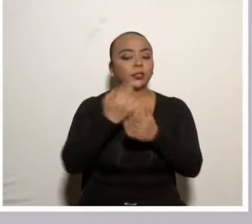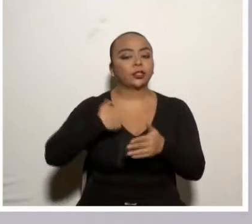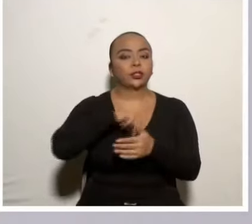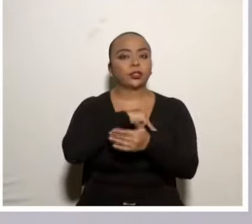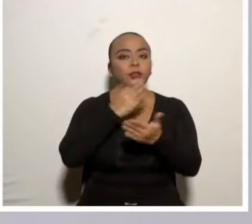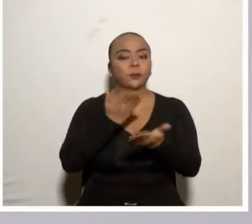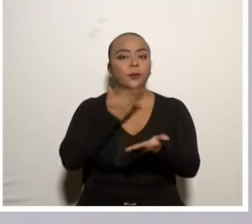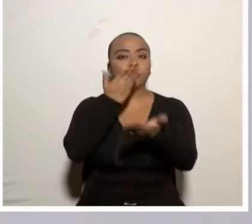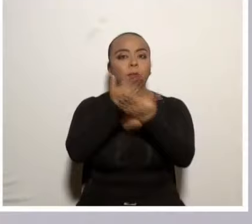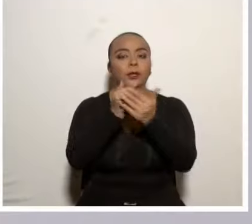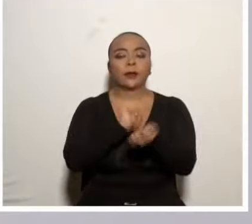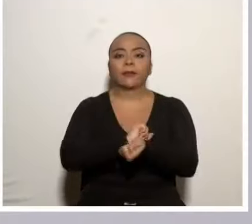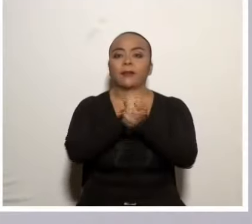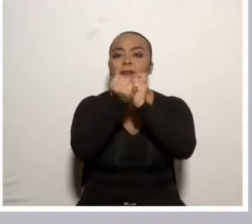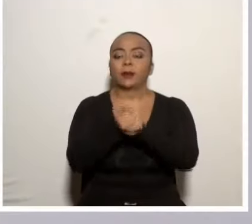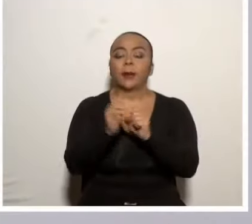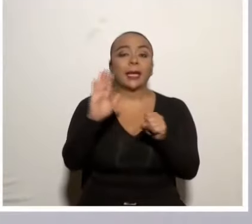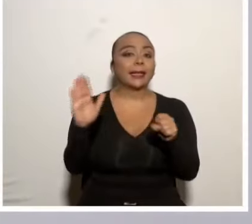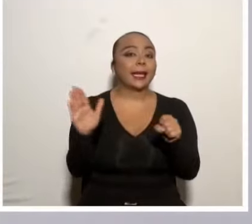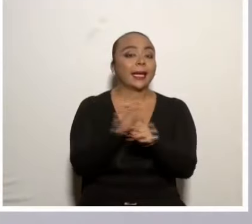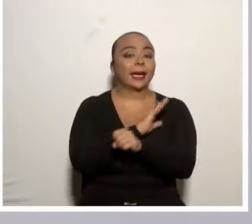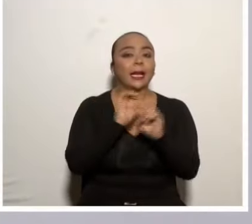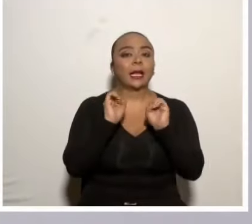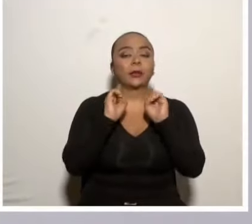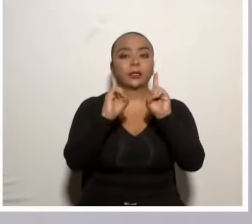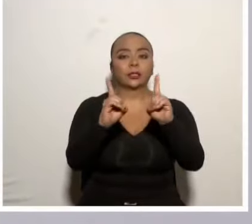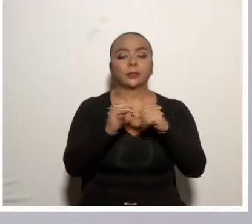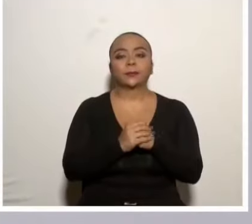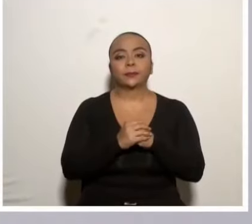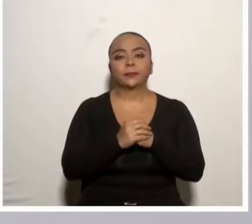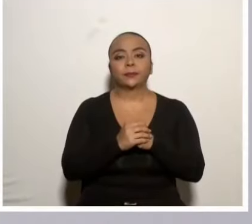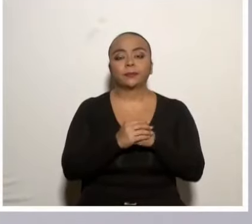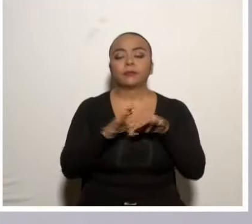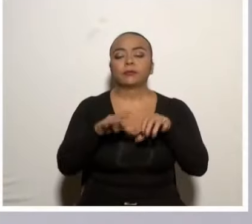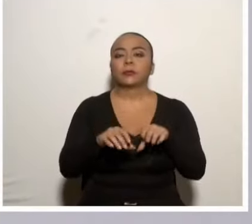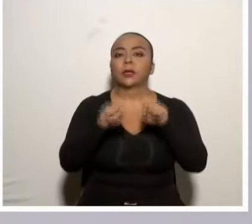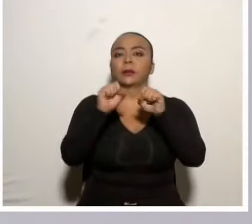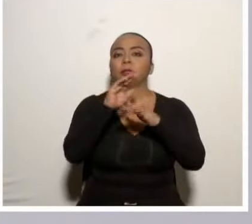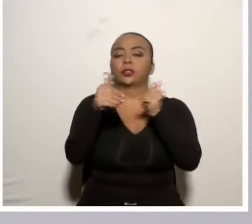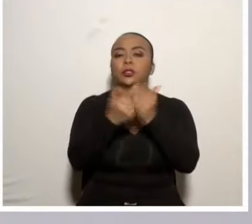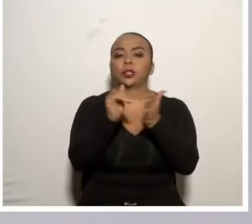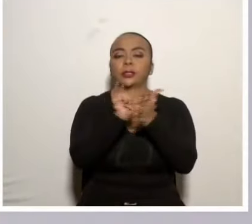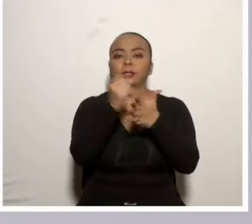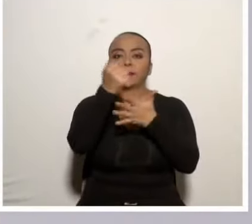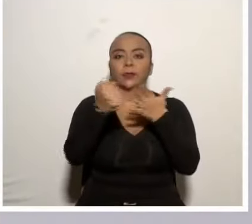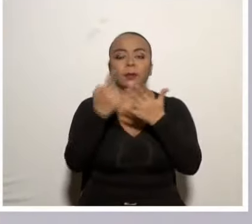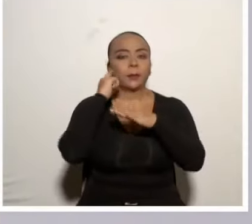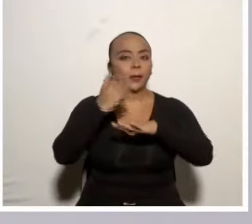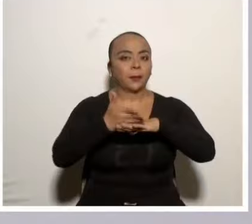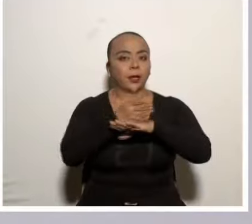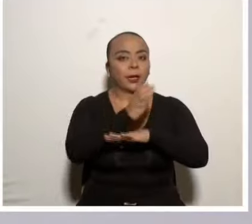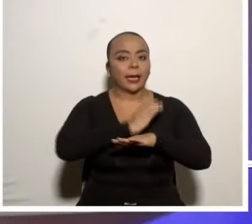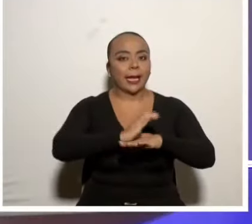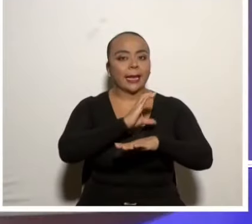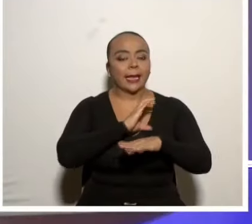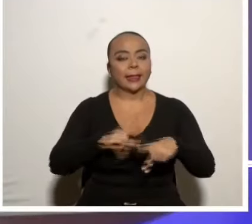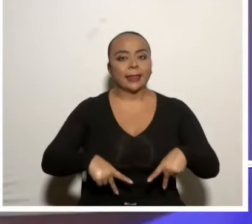nosotros proponemos una reforma integral a la educación donde tomemos en cuenta todos estos factores para mejorar la calidad de